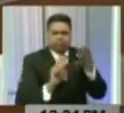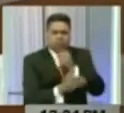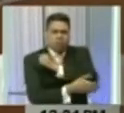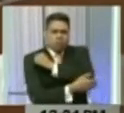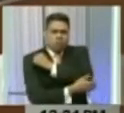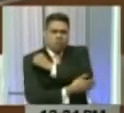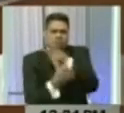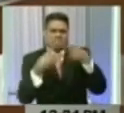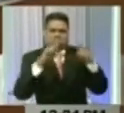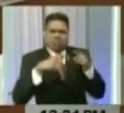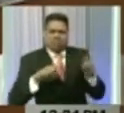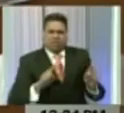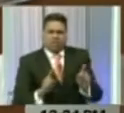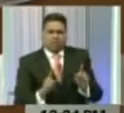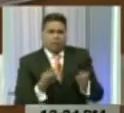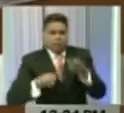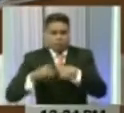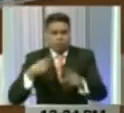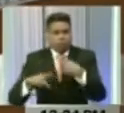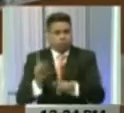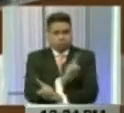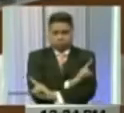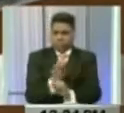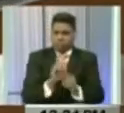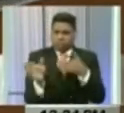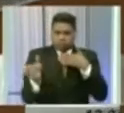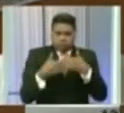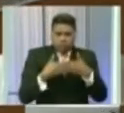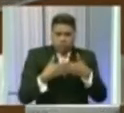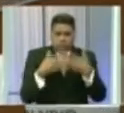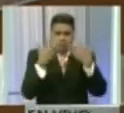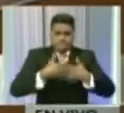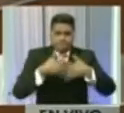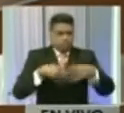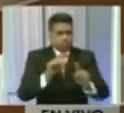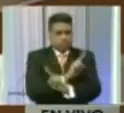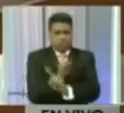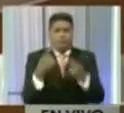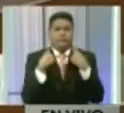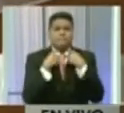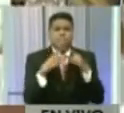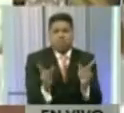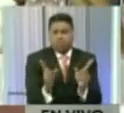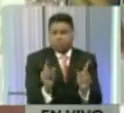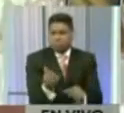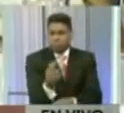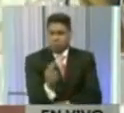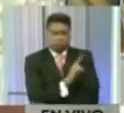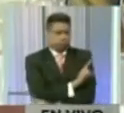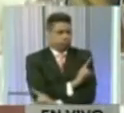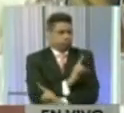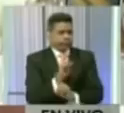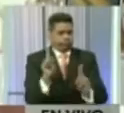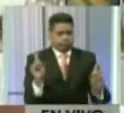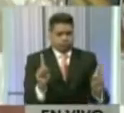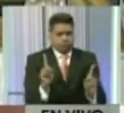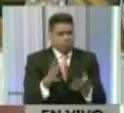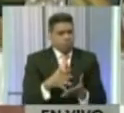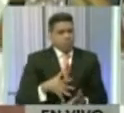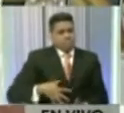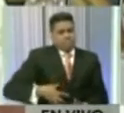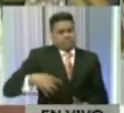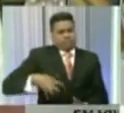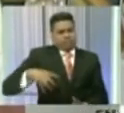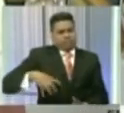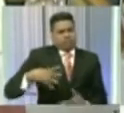producir. No cierra la empresa. No pierdes. Además de que ganas más,